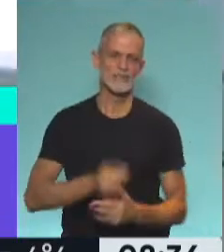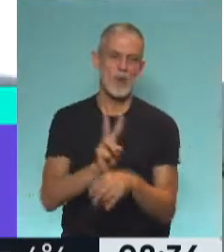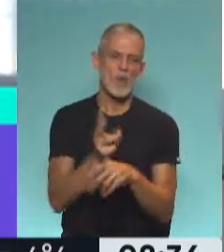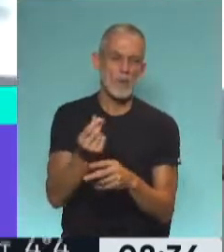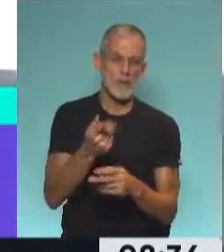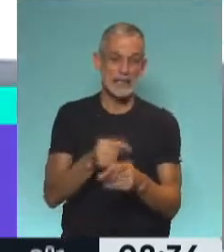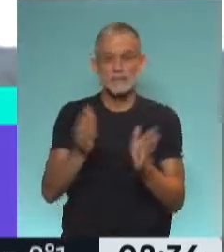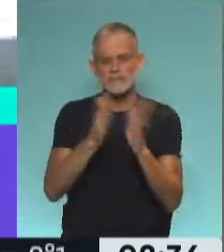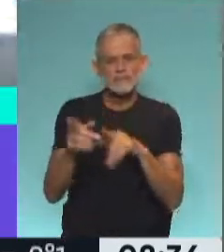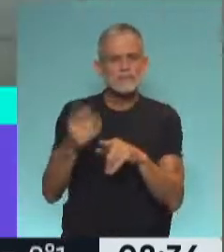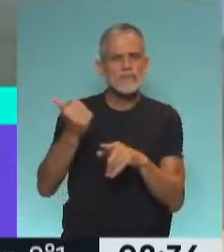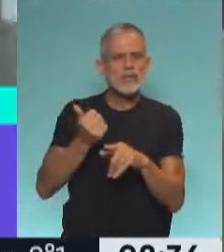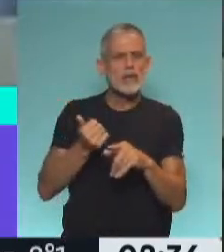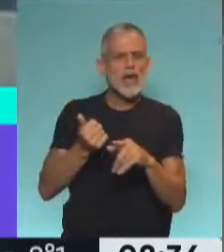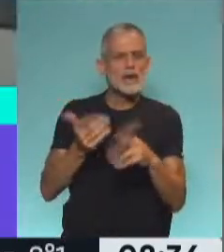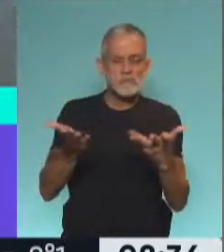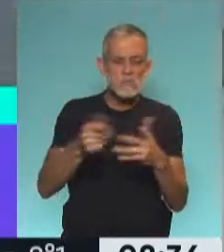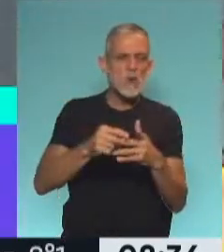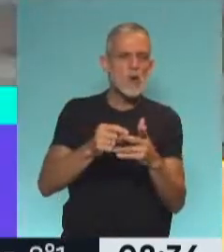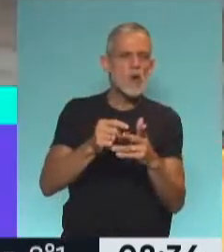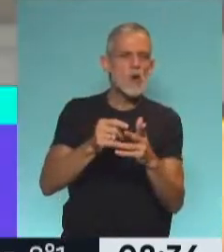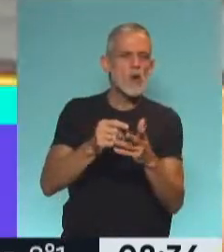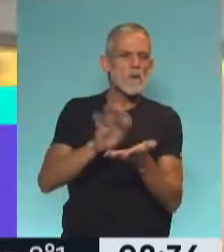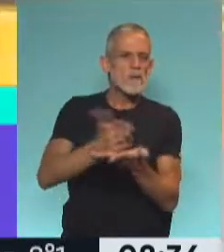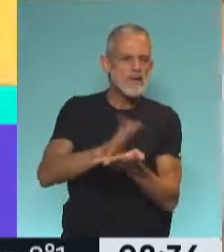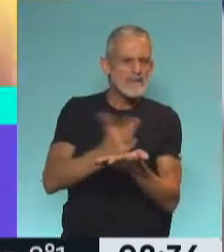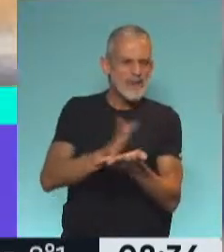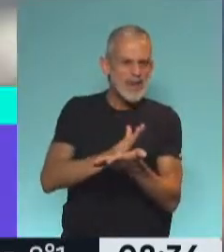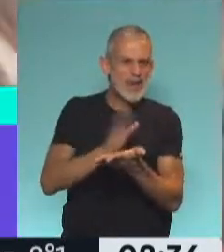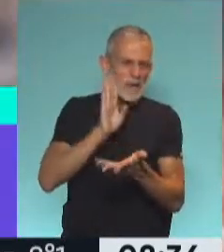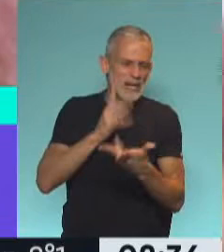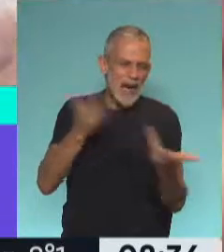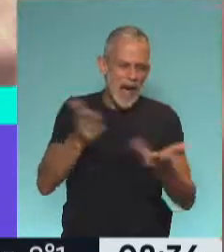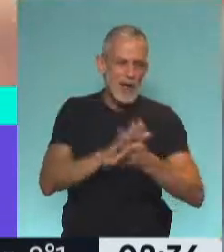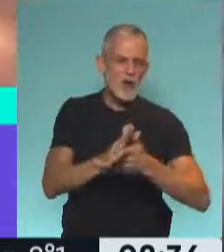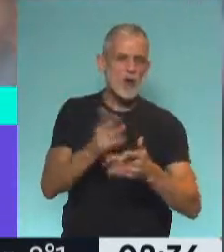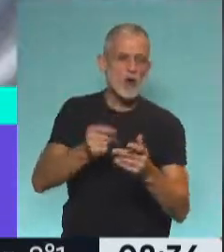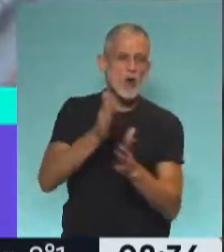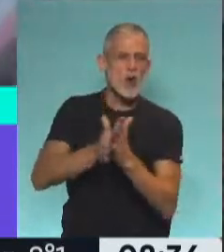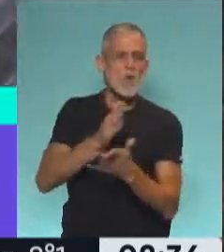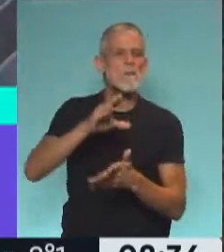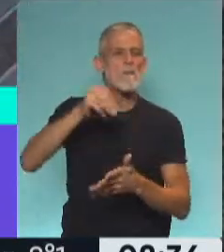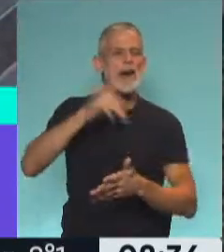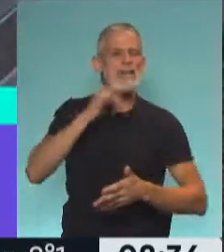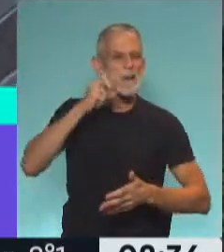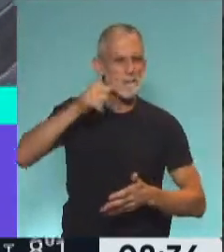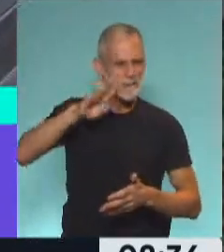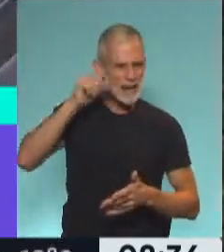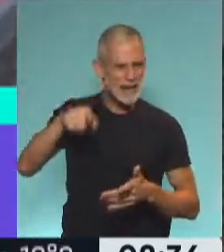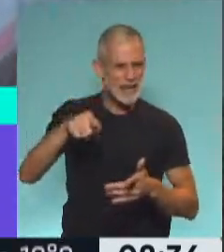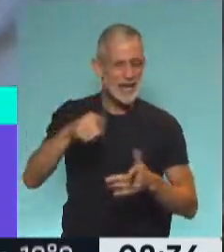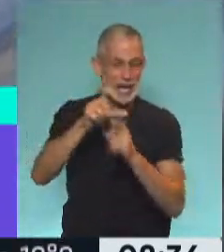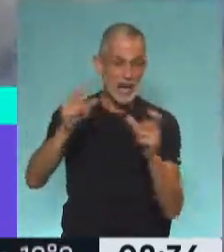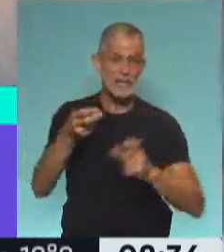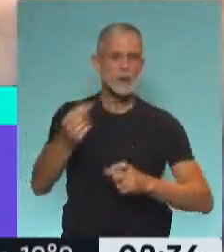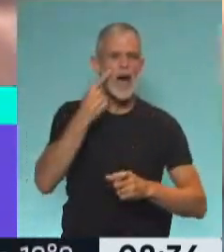Y acá de este lado, por ejemplo, tenemos bife en tira, bife americano, que la gente también está pidiendo. Tenemos, por ejemplo, matambre, el matambre que también la gente está llevando. A ver,